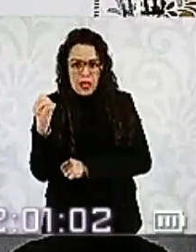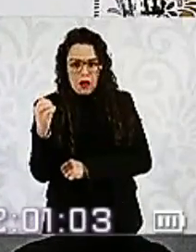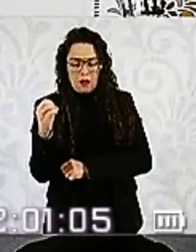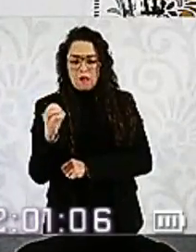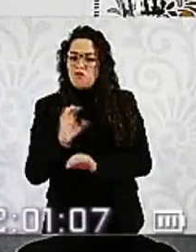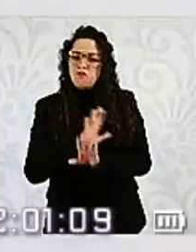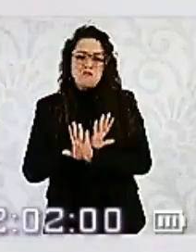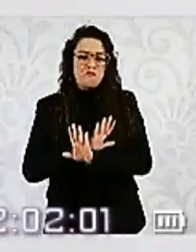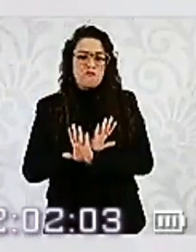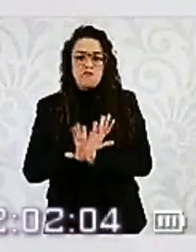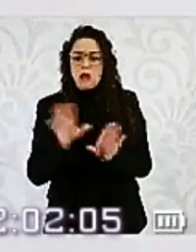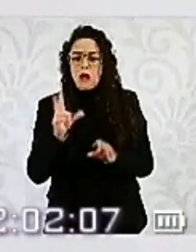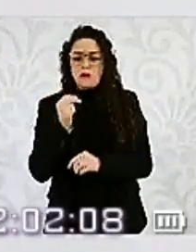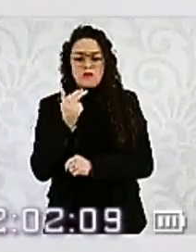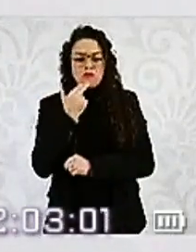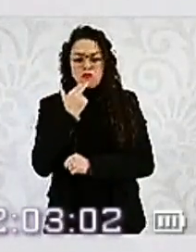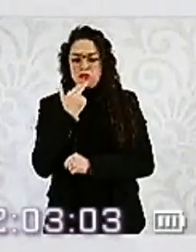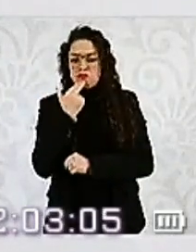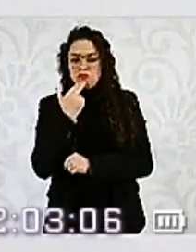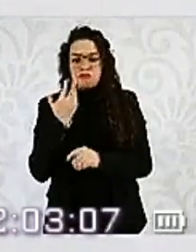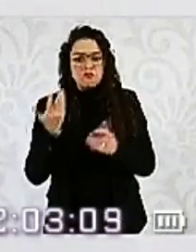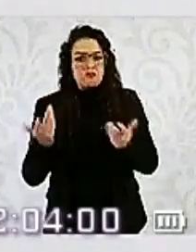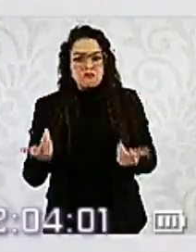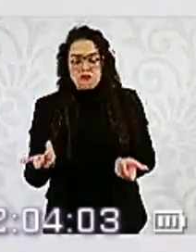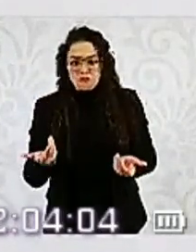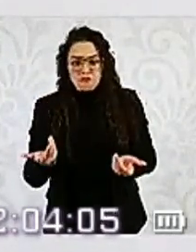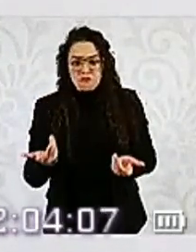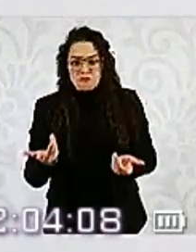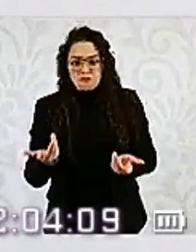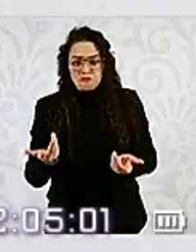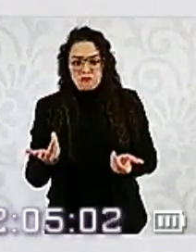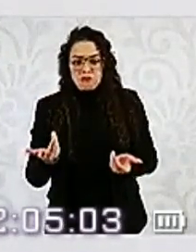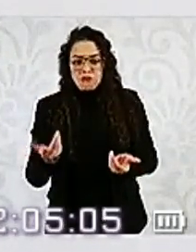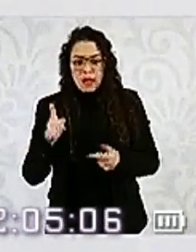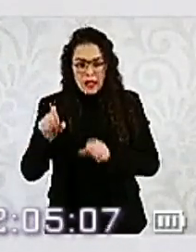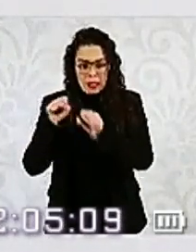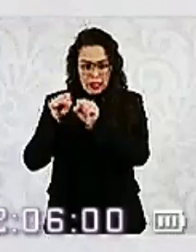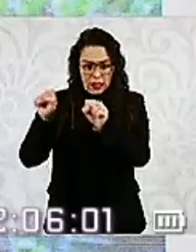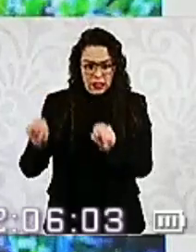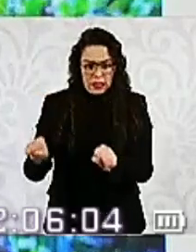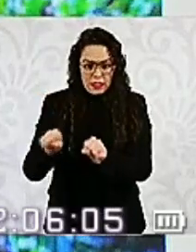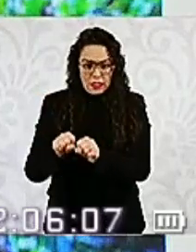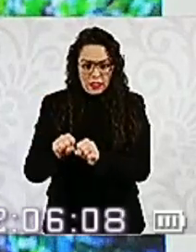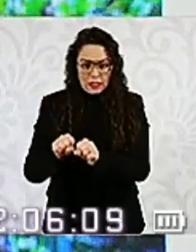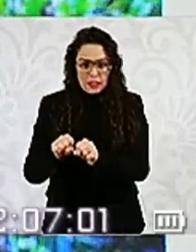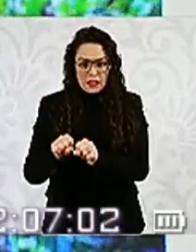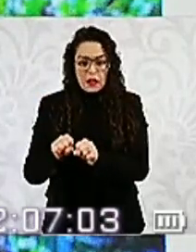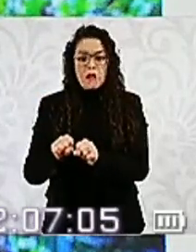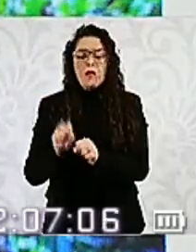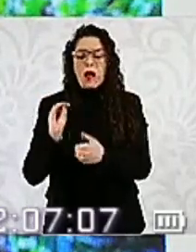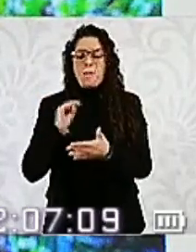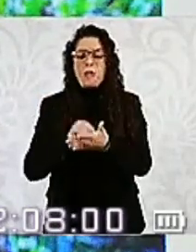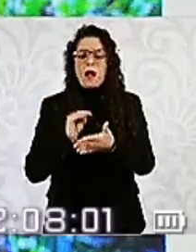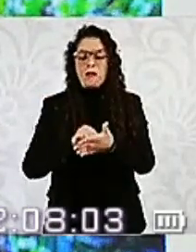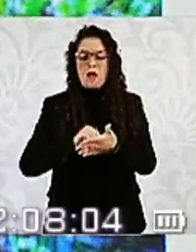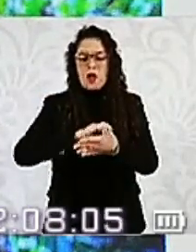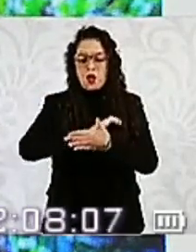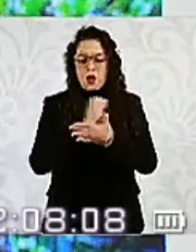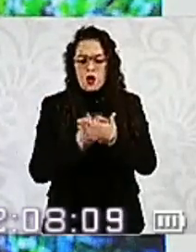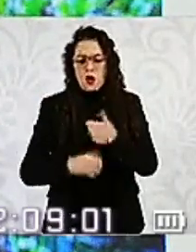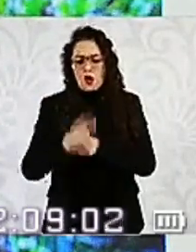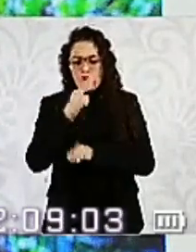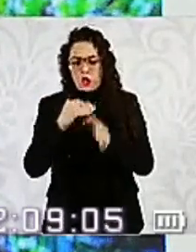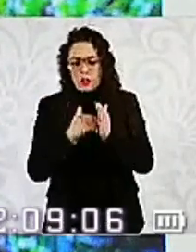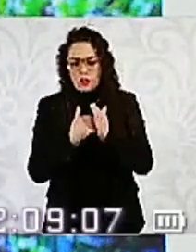obsoleto, y allí ese sistema obsoleto tenía los contratos de 2012 al